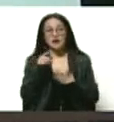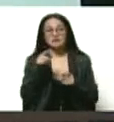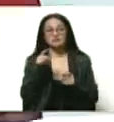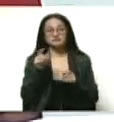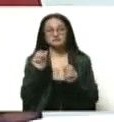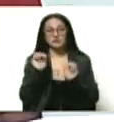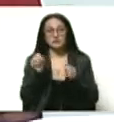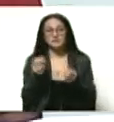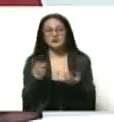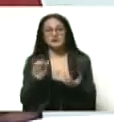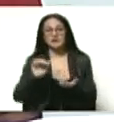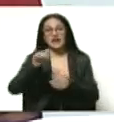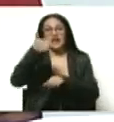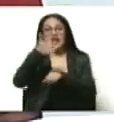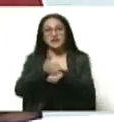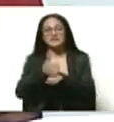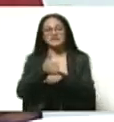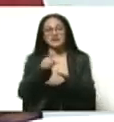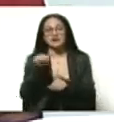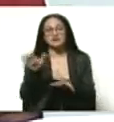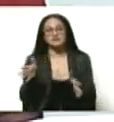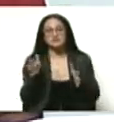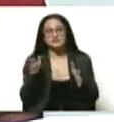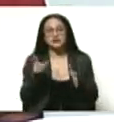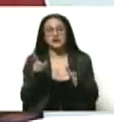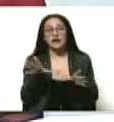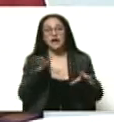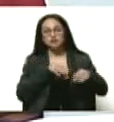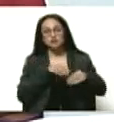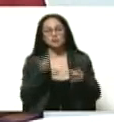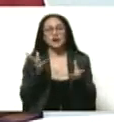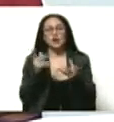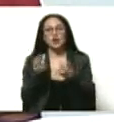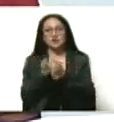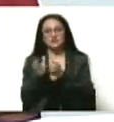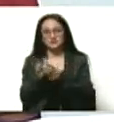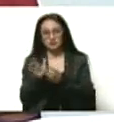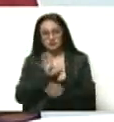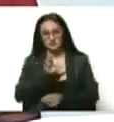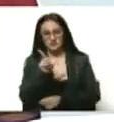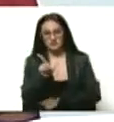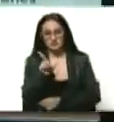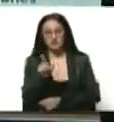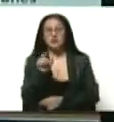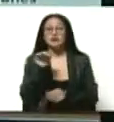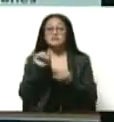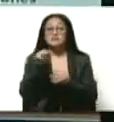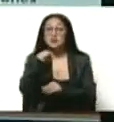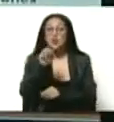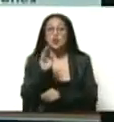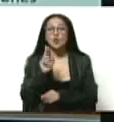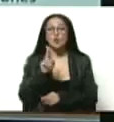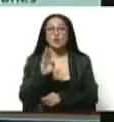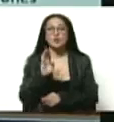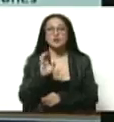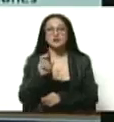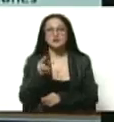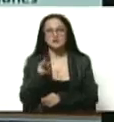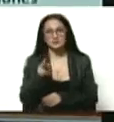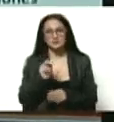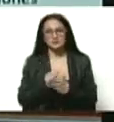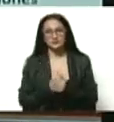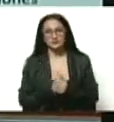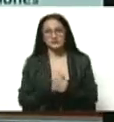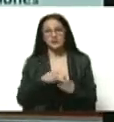VC, pero además asume organización de nuestro partido, allí en esa VC. Y luego vamos a elegir